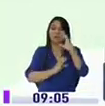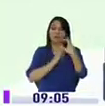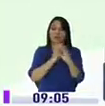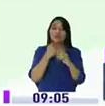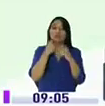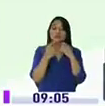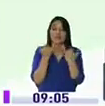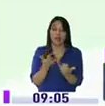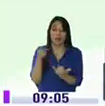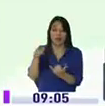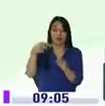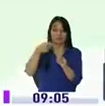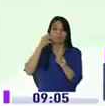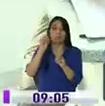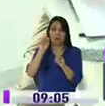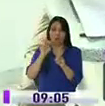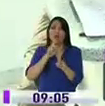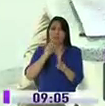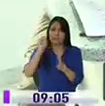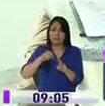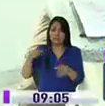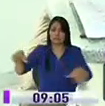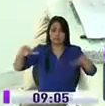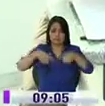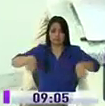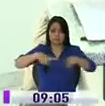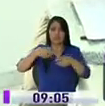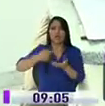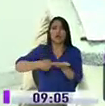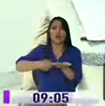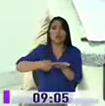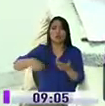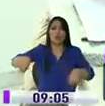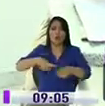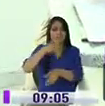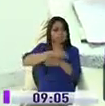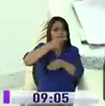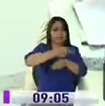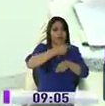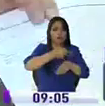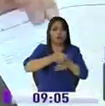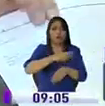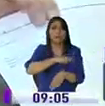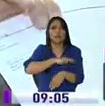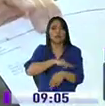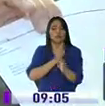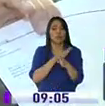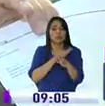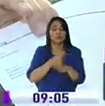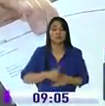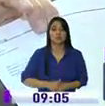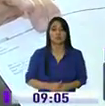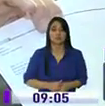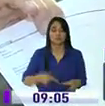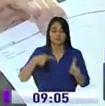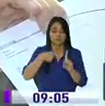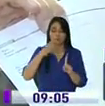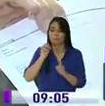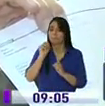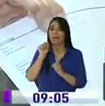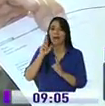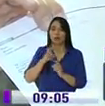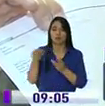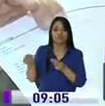hora detenido habría dado algunas disposiciones a funcionarios municipales. Mauricio Terán me envía los